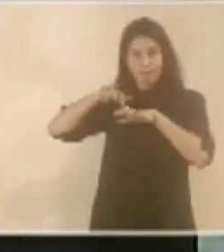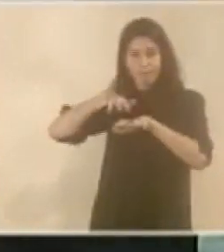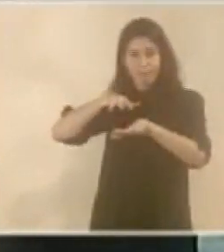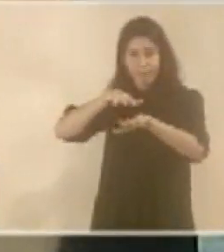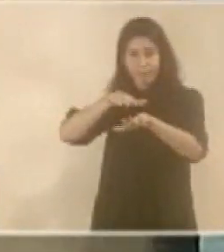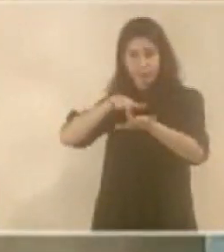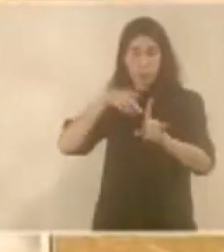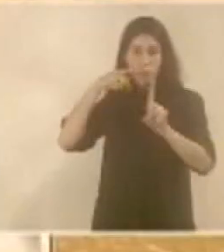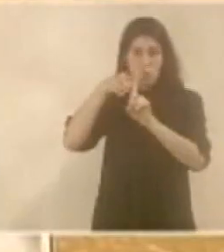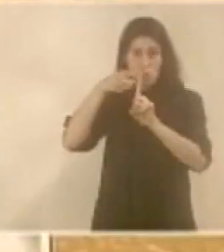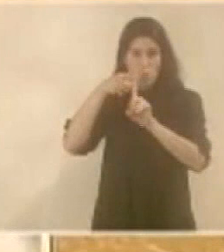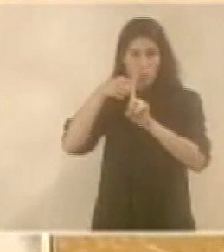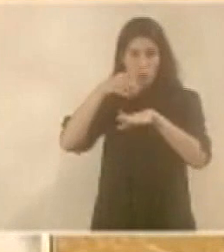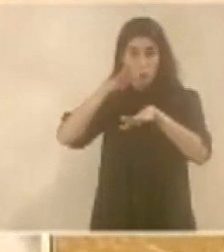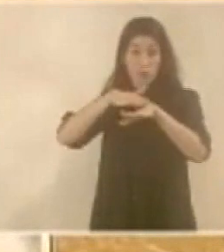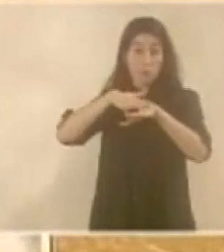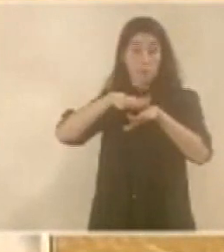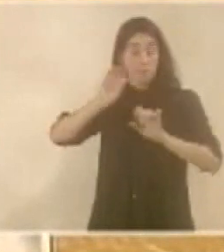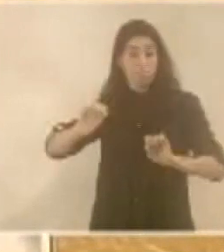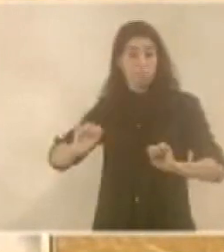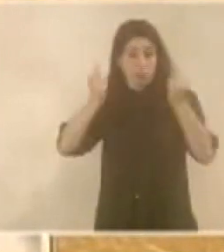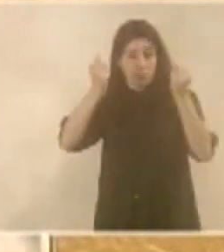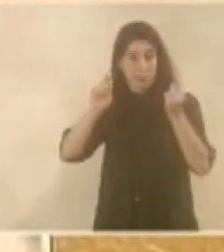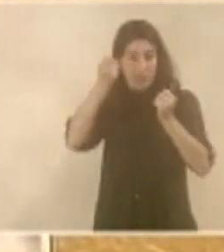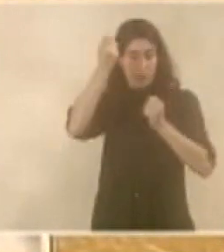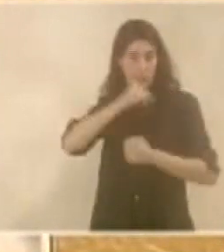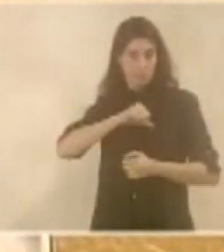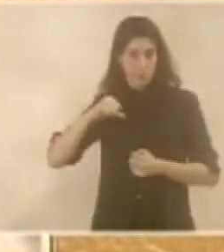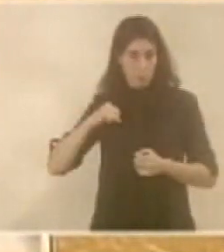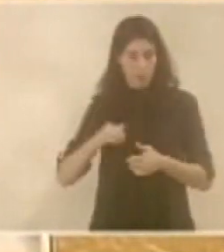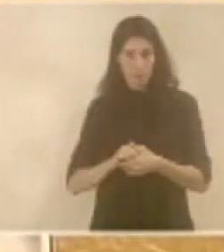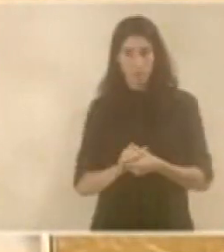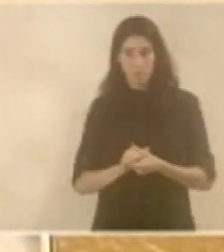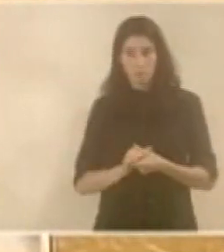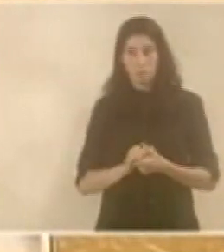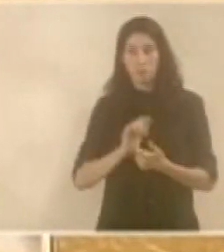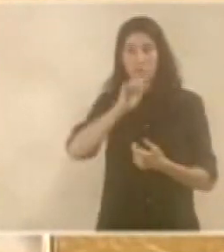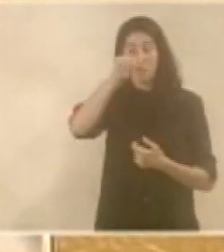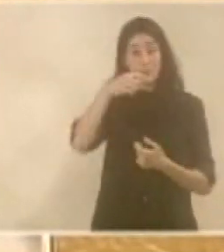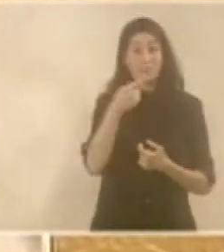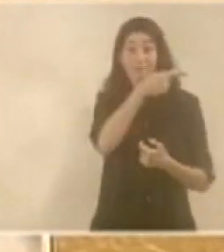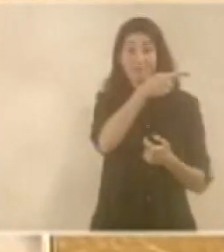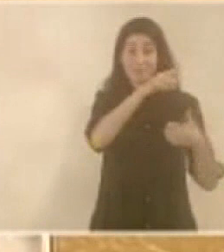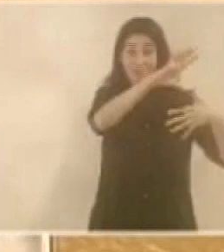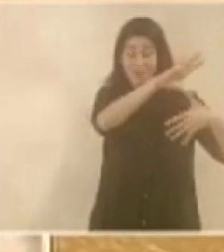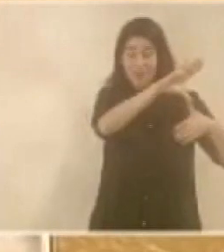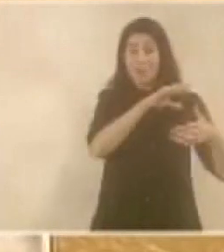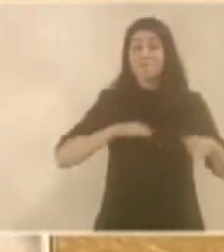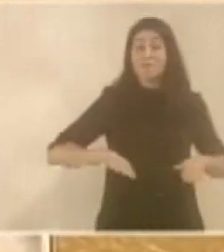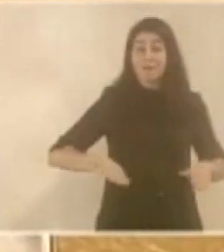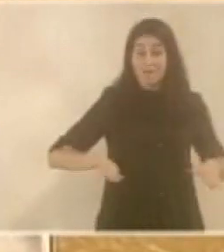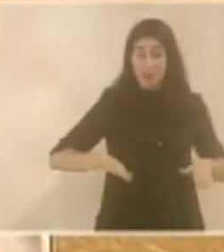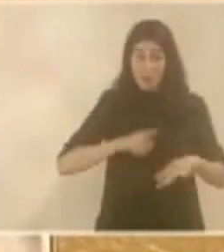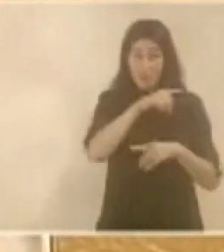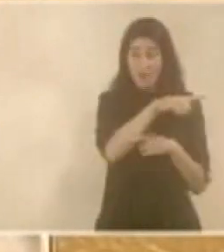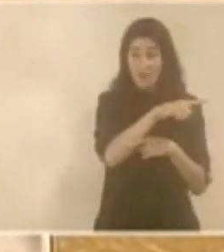como he dicho anteriormente. Las campañas del criollo Simón Bolívar desde Venezuela y el también criollo José de San Martín desde